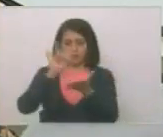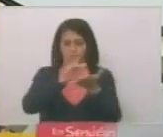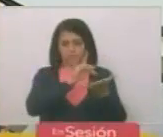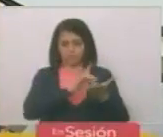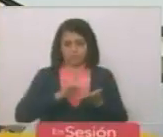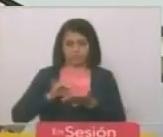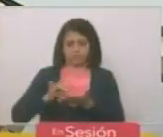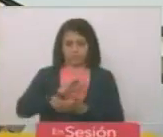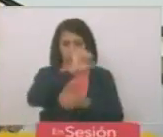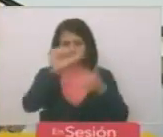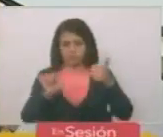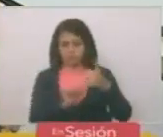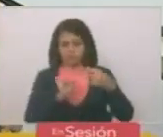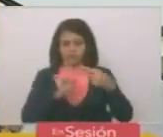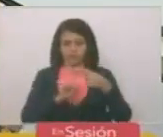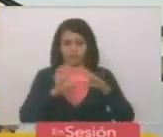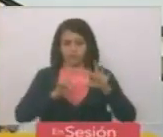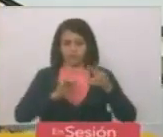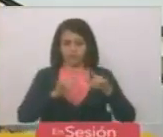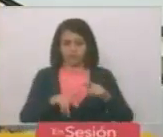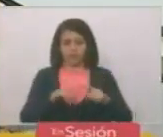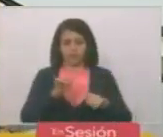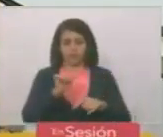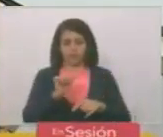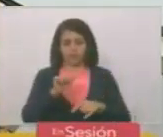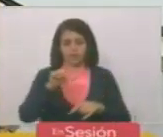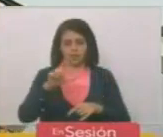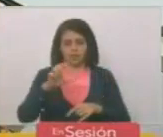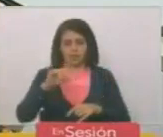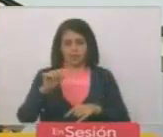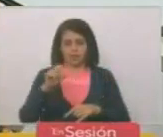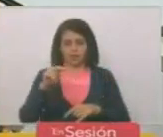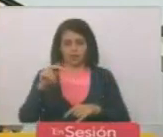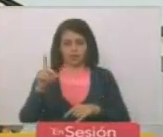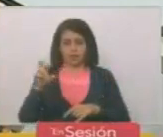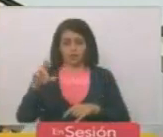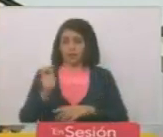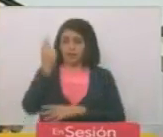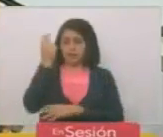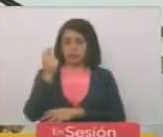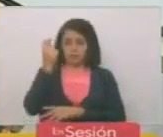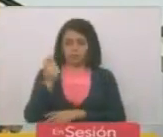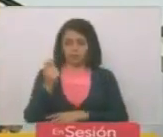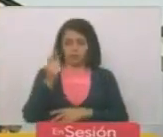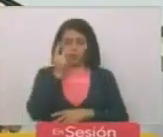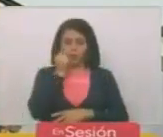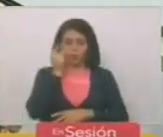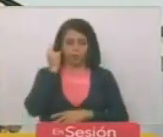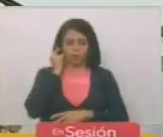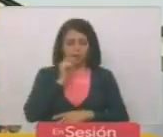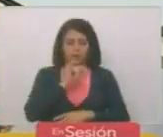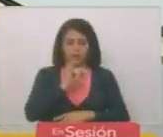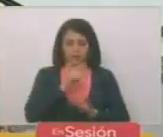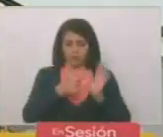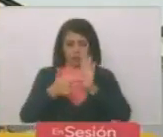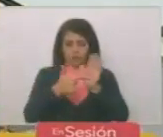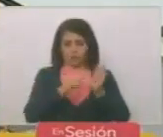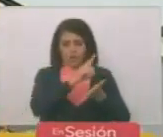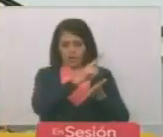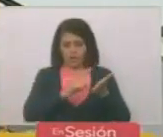la subsecretaria Inti Alejandra Hinojosa Coronado, las diputadas y los diputados indicados en